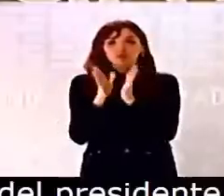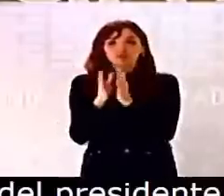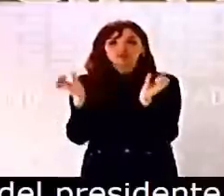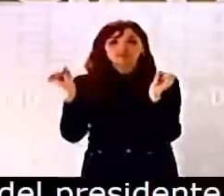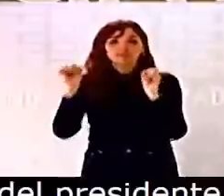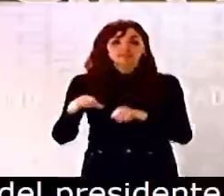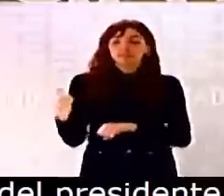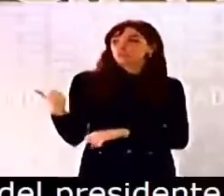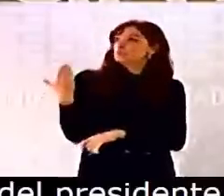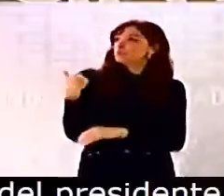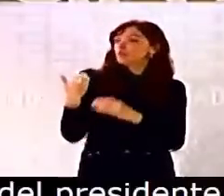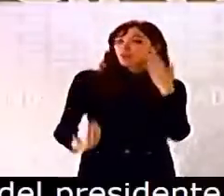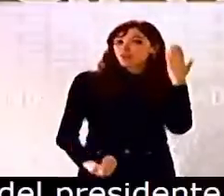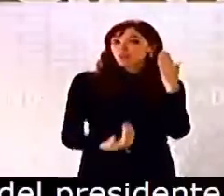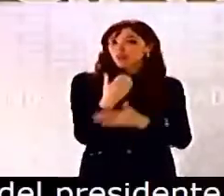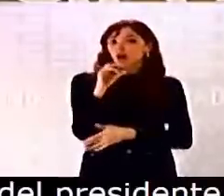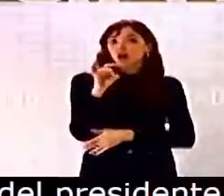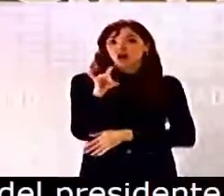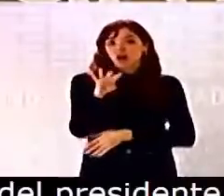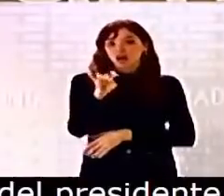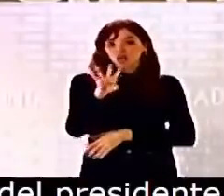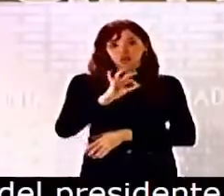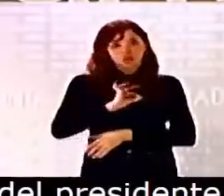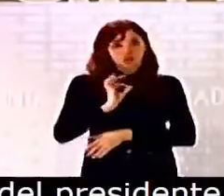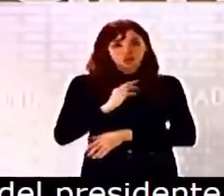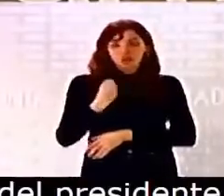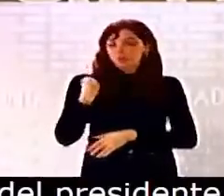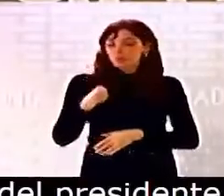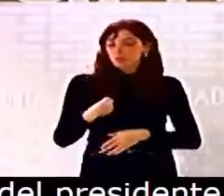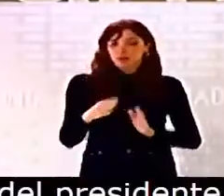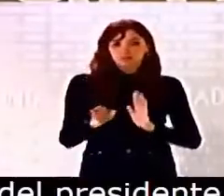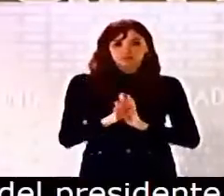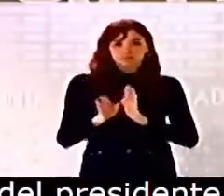día 14 de enero.